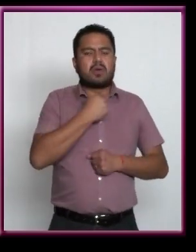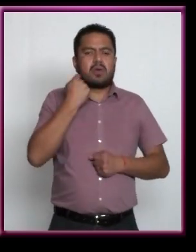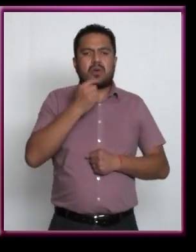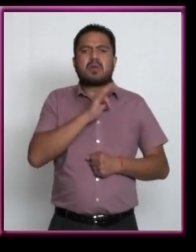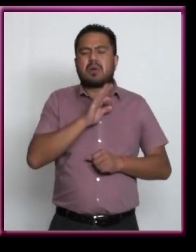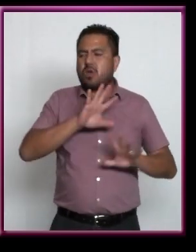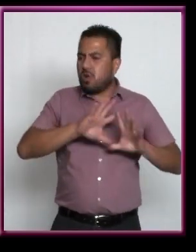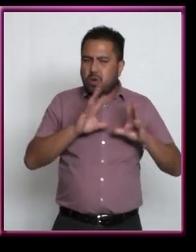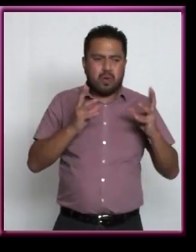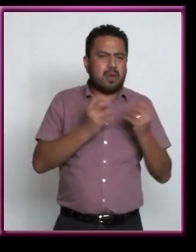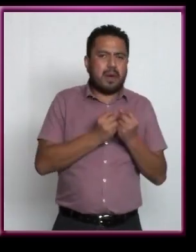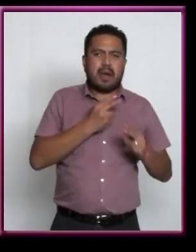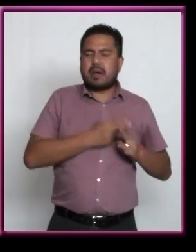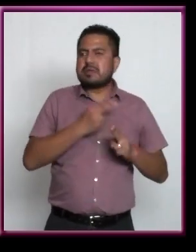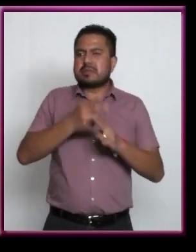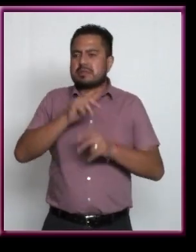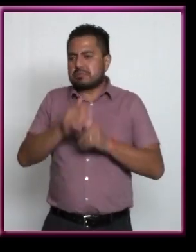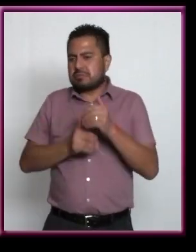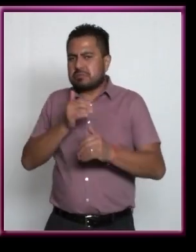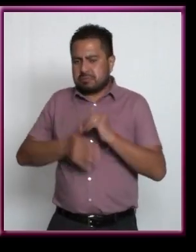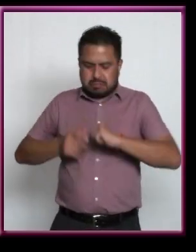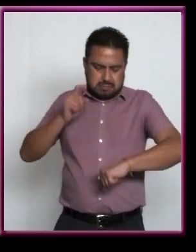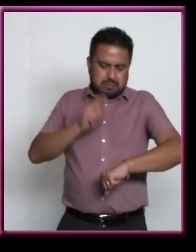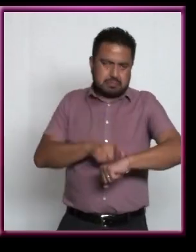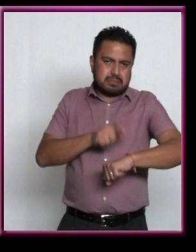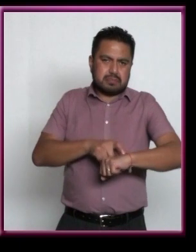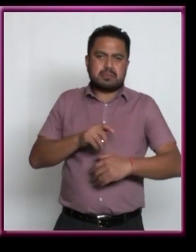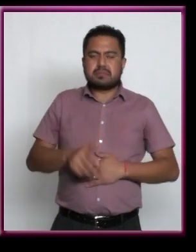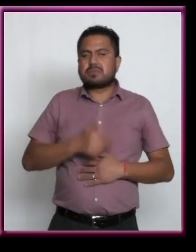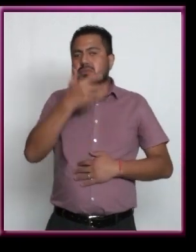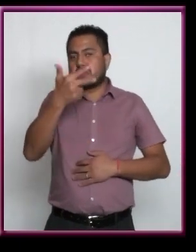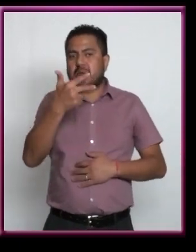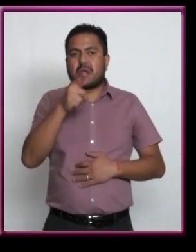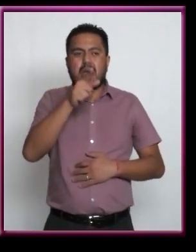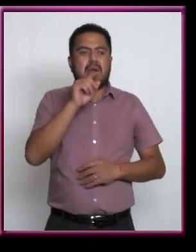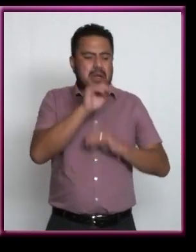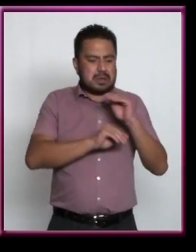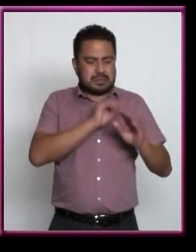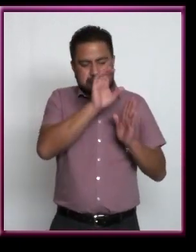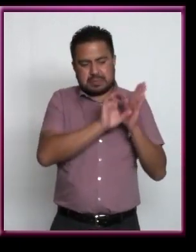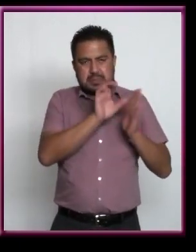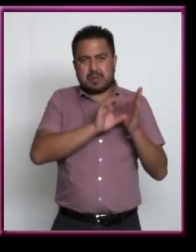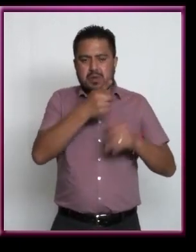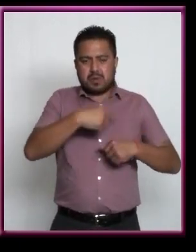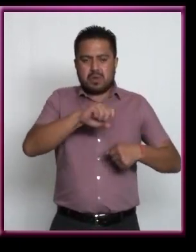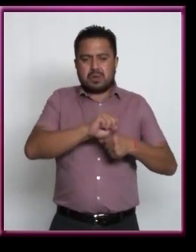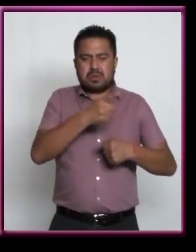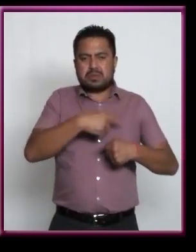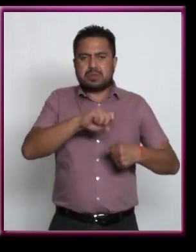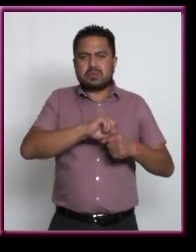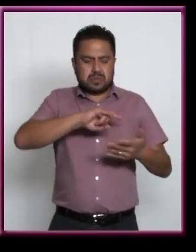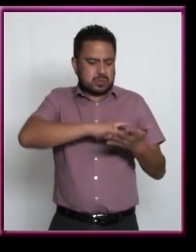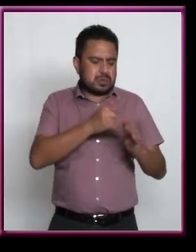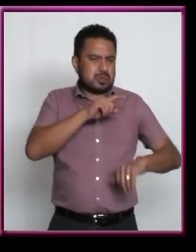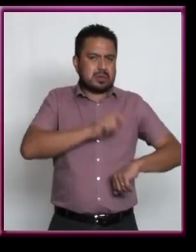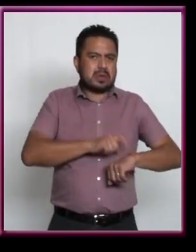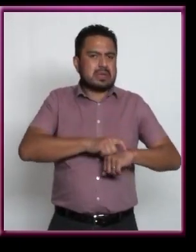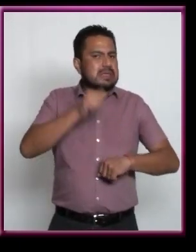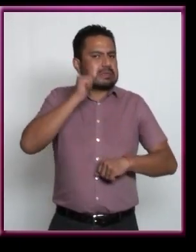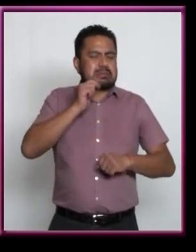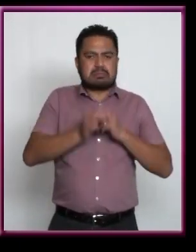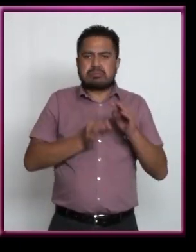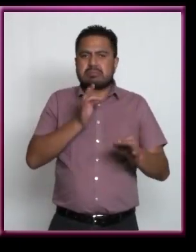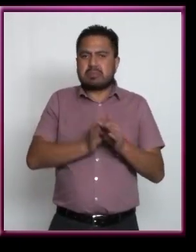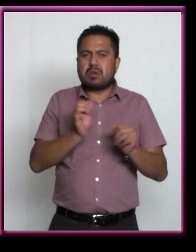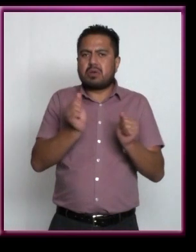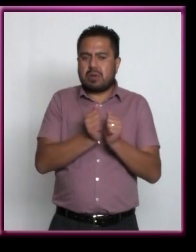la avientas completa hasta cumplir el horario. 8. Arma un calendario semanal con horarios para que siempre estés